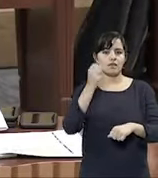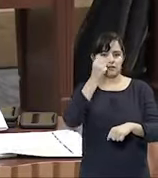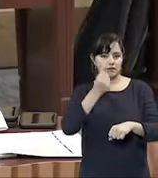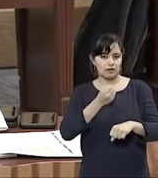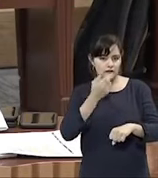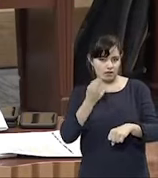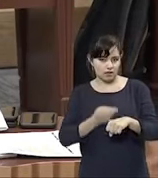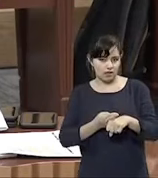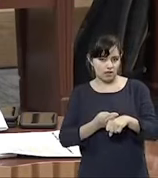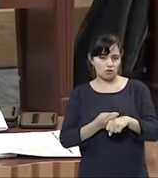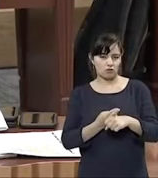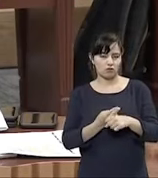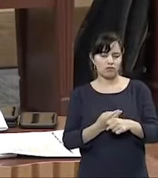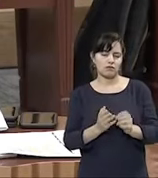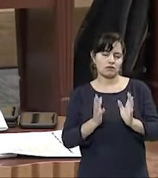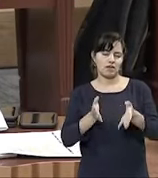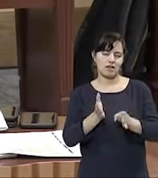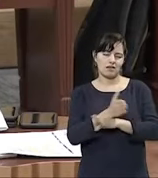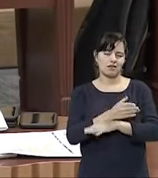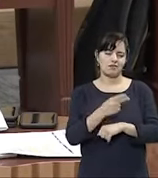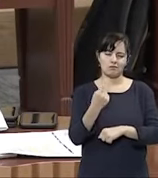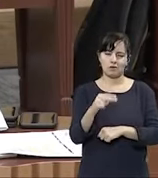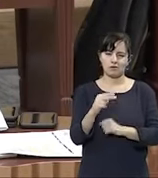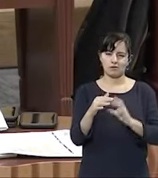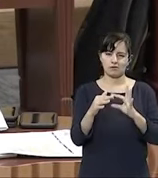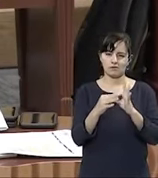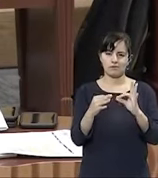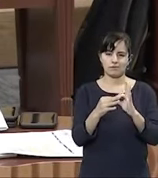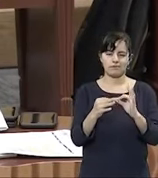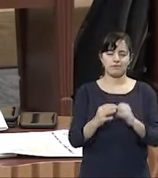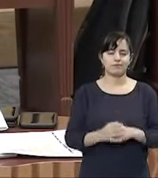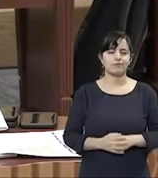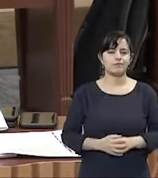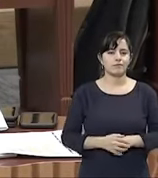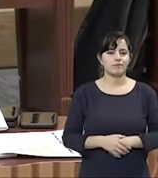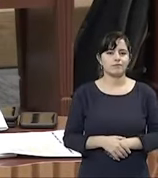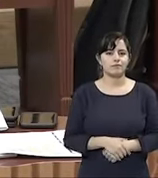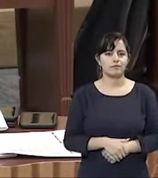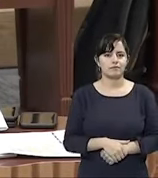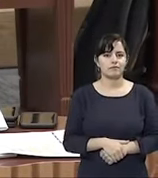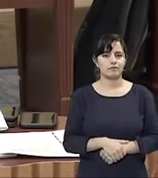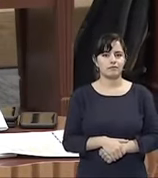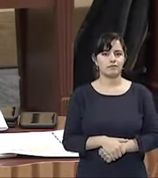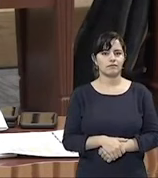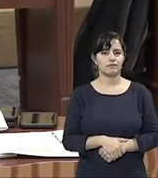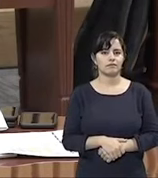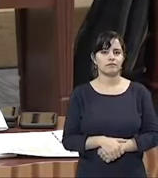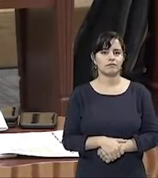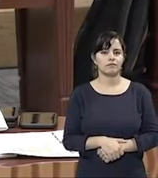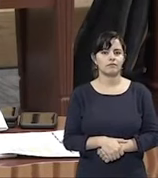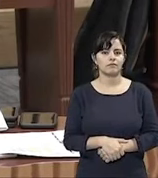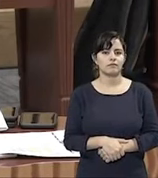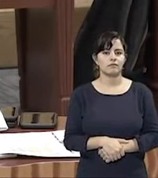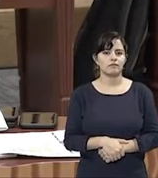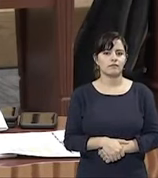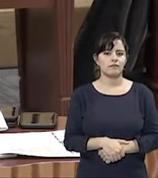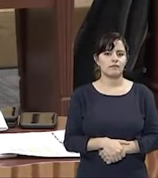aún así hay que decir que el pri todavía puede impugnar esta decisión ante el tribunal electoral